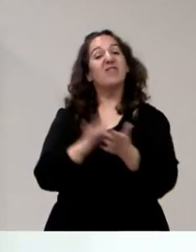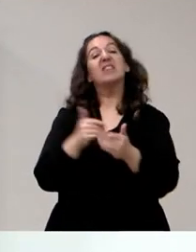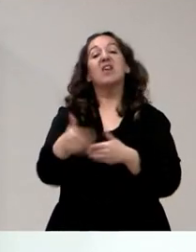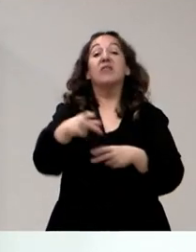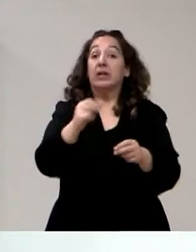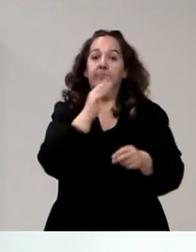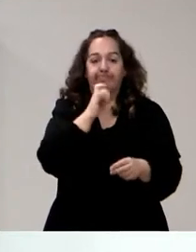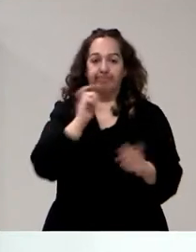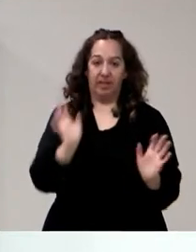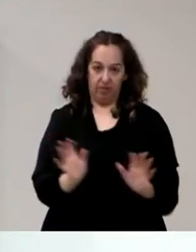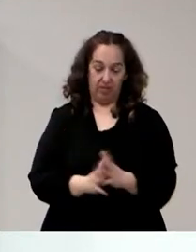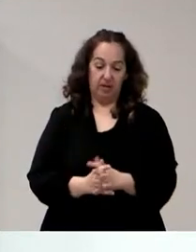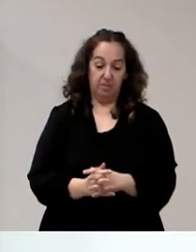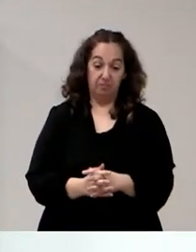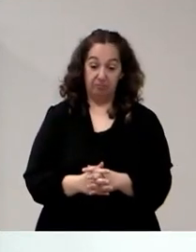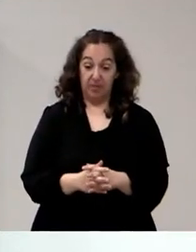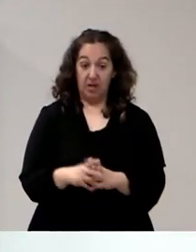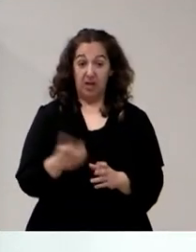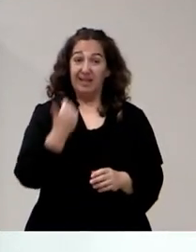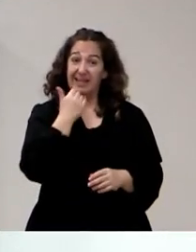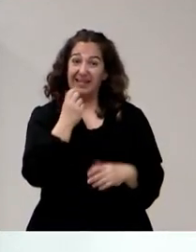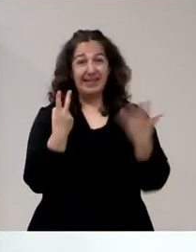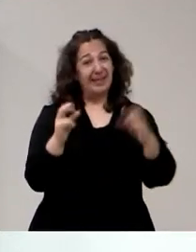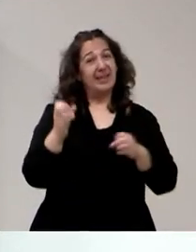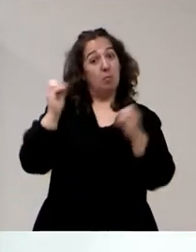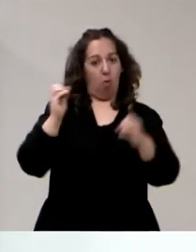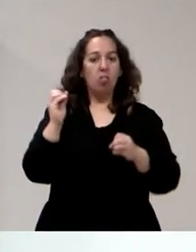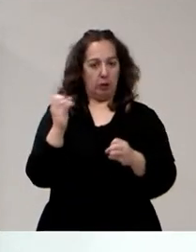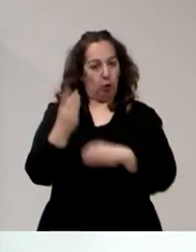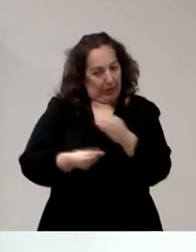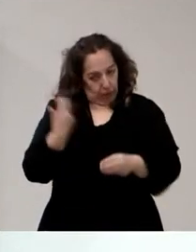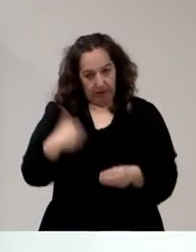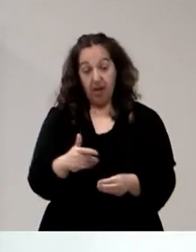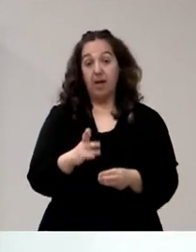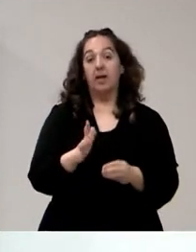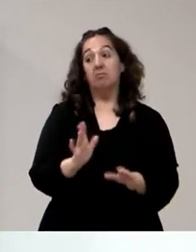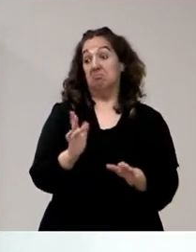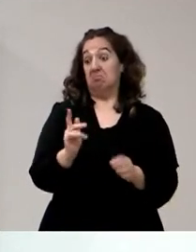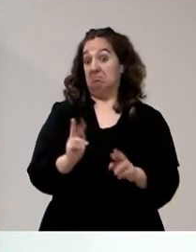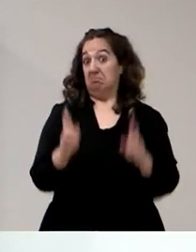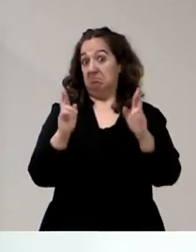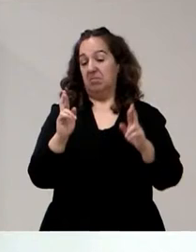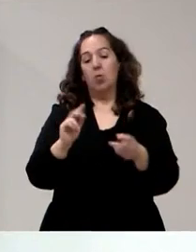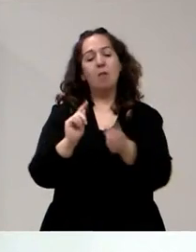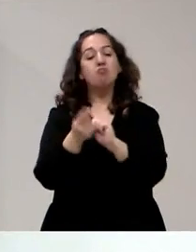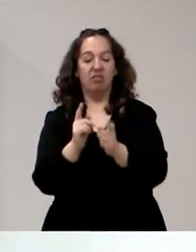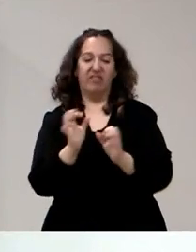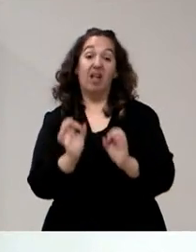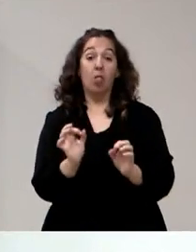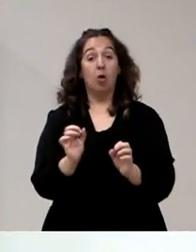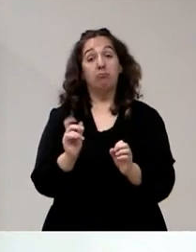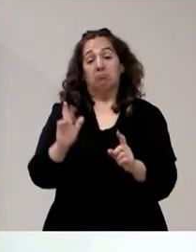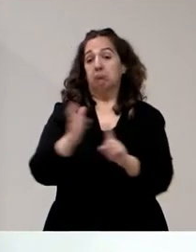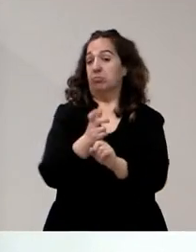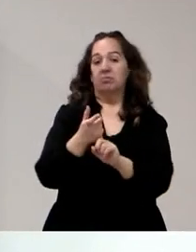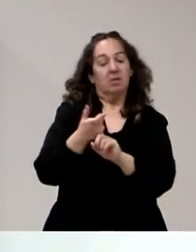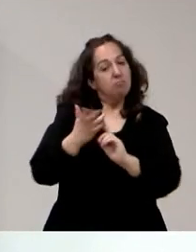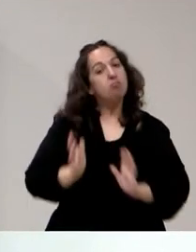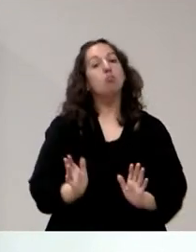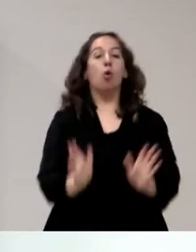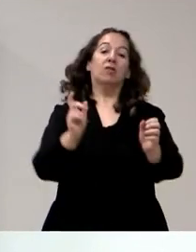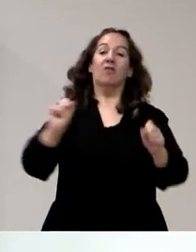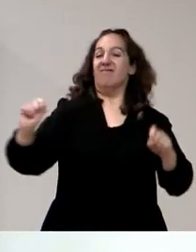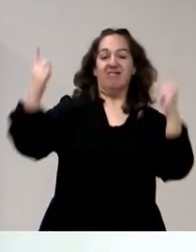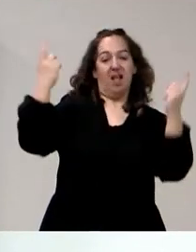finalización estamos ya por encima del 70 por de de ejecución y esperamos que con este modificado le demos ya el empujón definitivo y